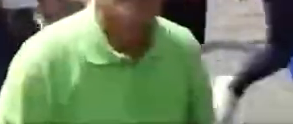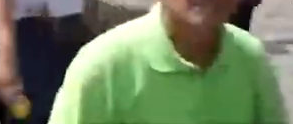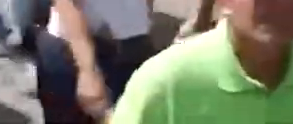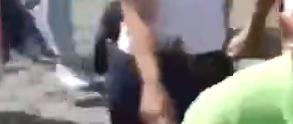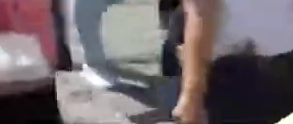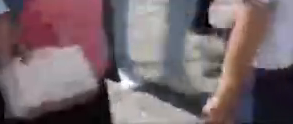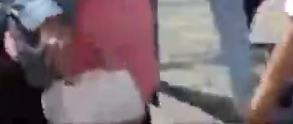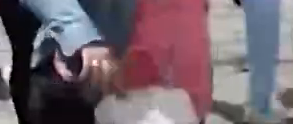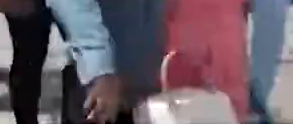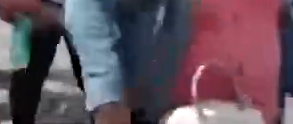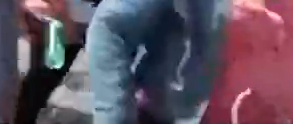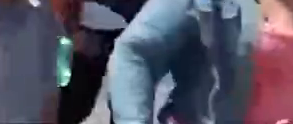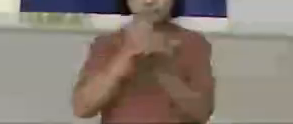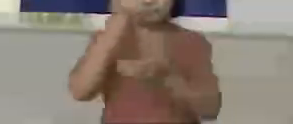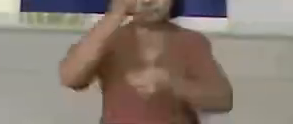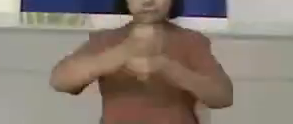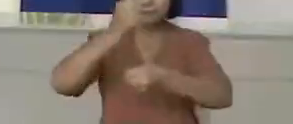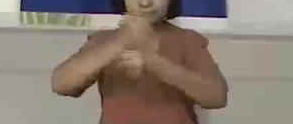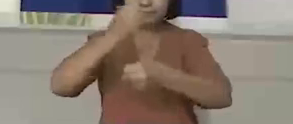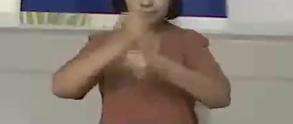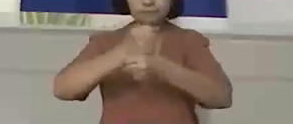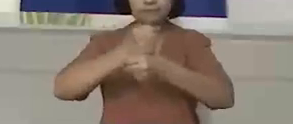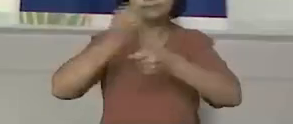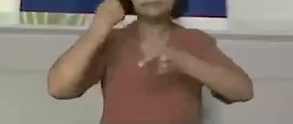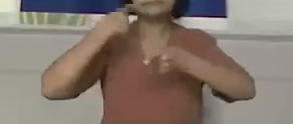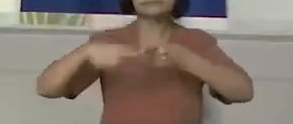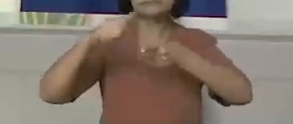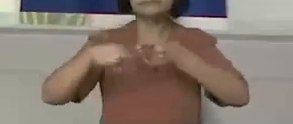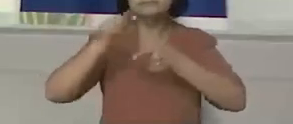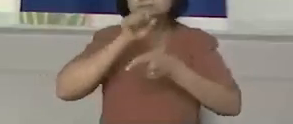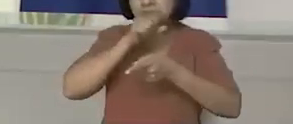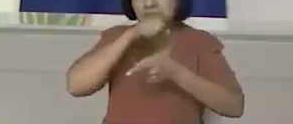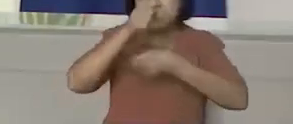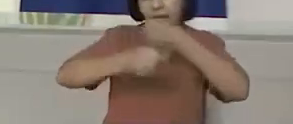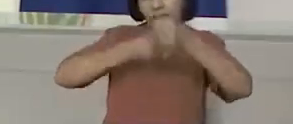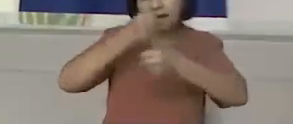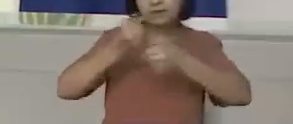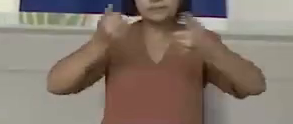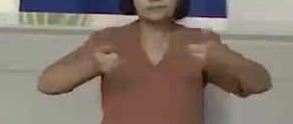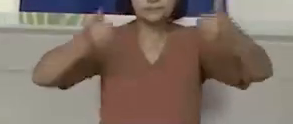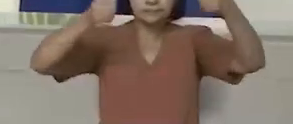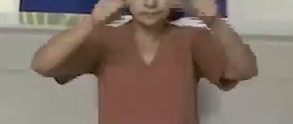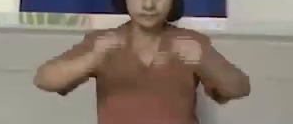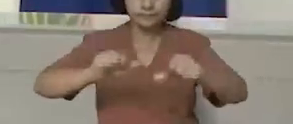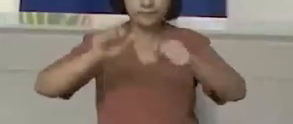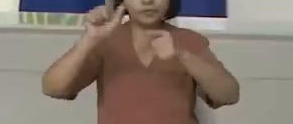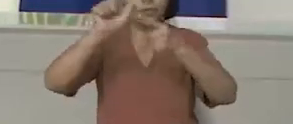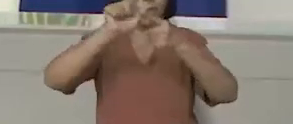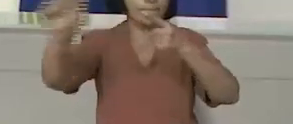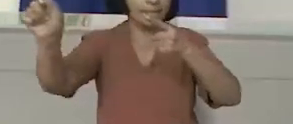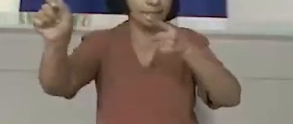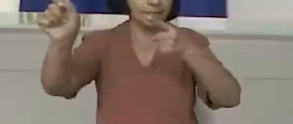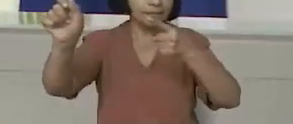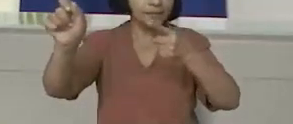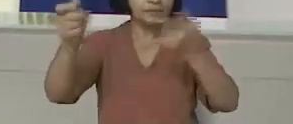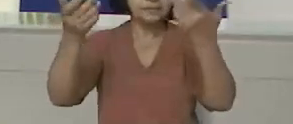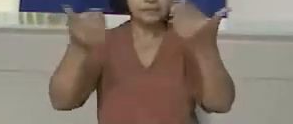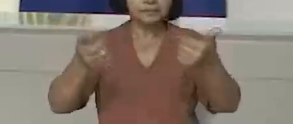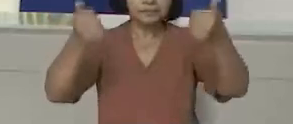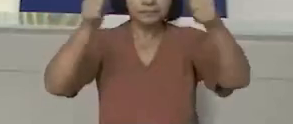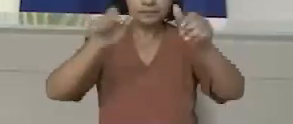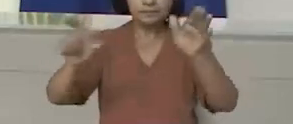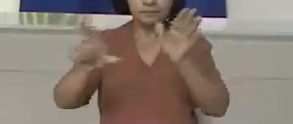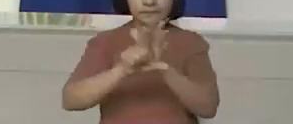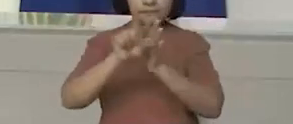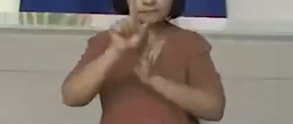mediante reforma al Código de Trabajo, la indemnización por antigüedad se estableció en 1 mes. Con la aprobación de la